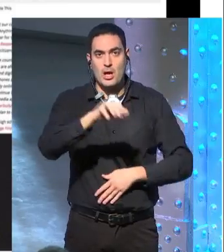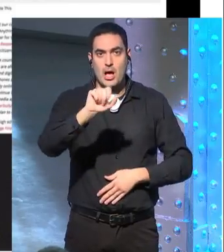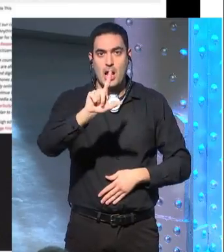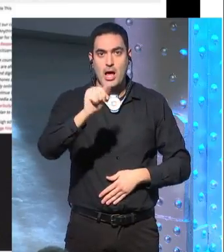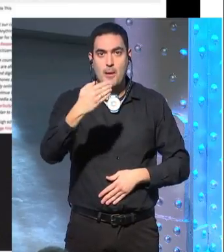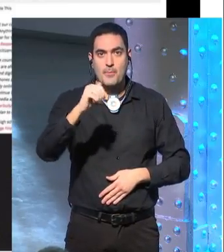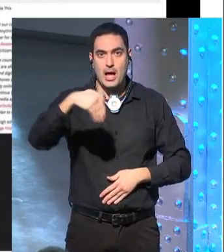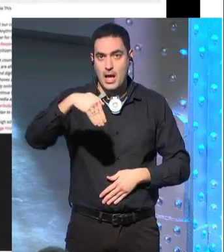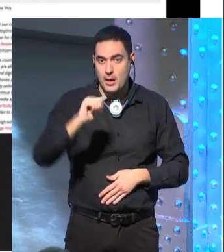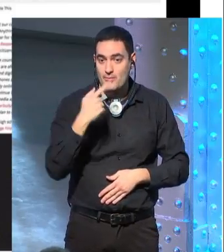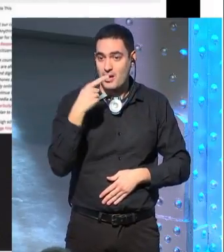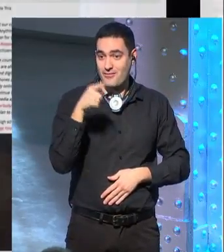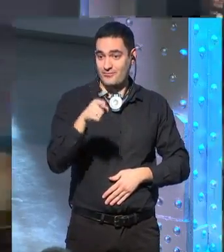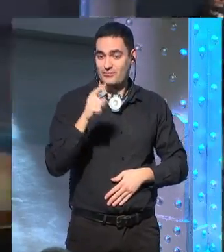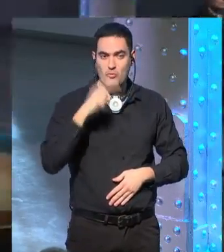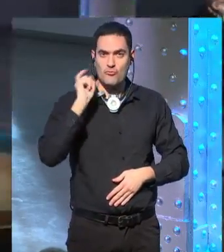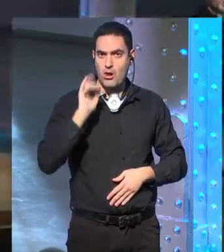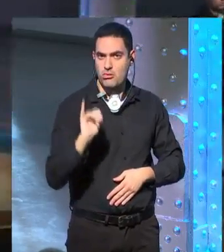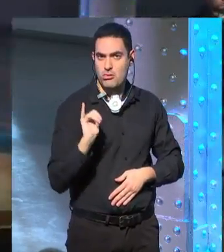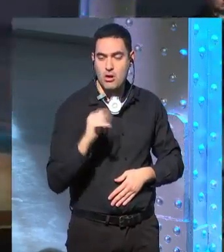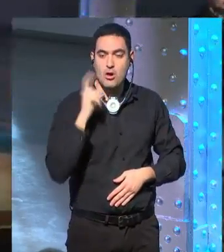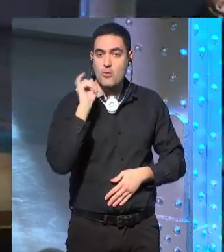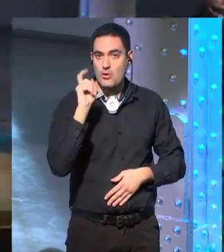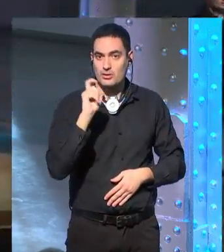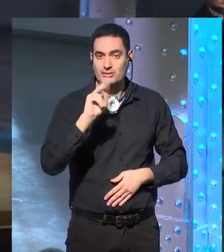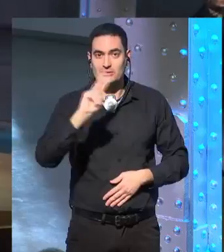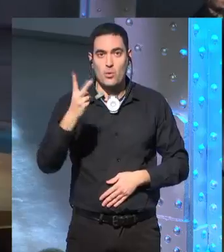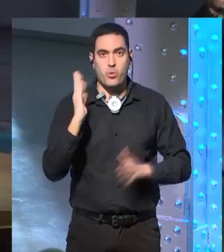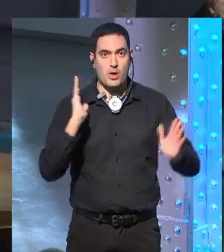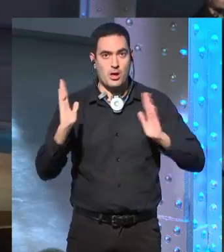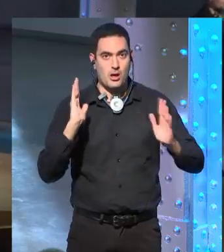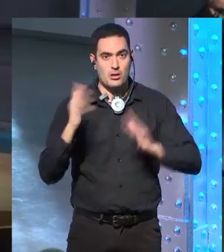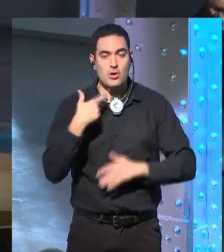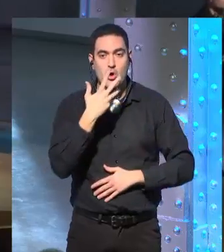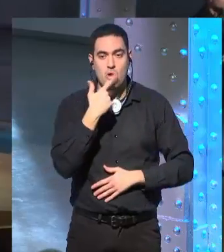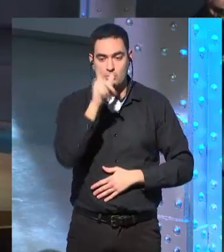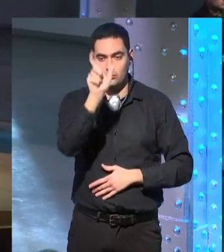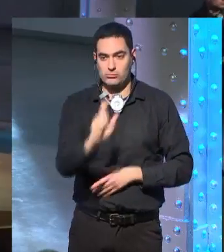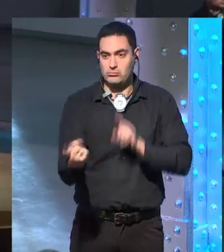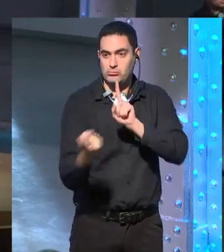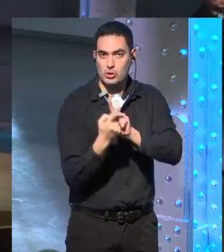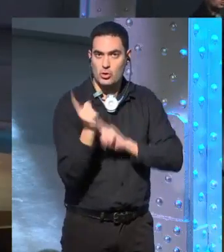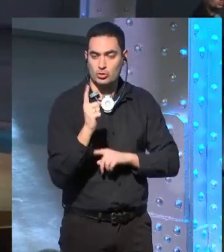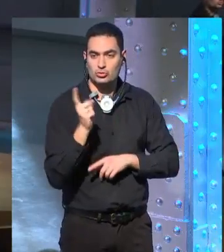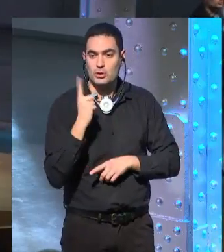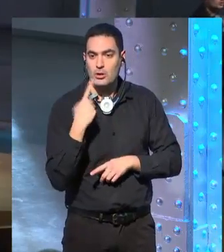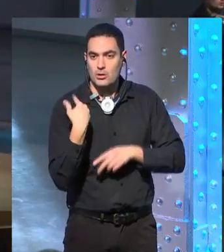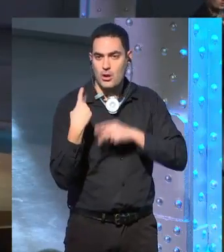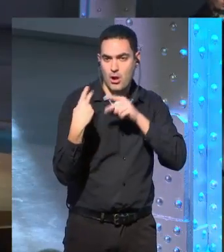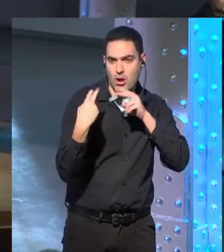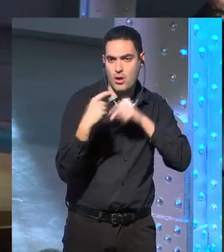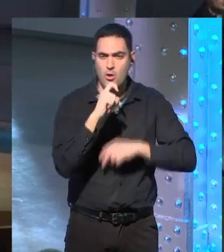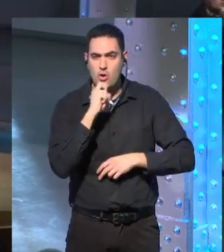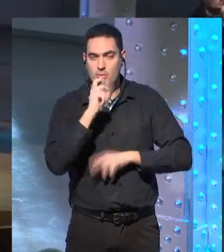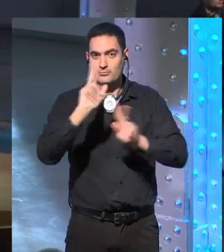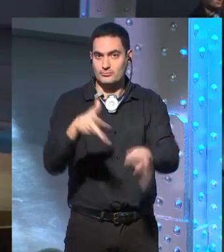Alabama. Aquí hay un profesor de secundaria que no he conocido personalmente, solamente hemos hablado por